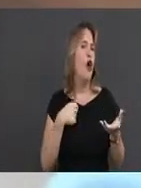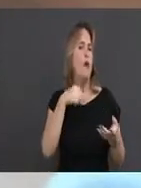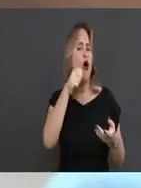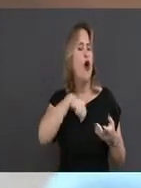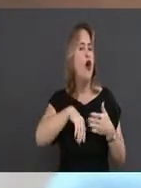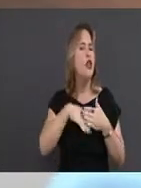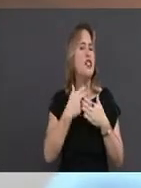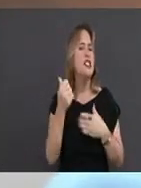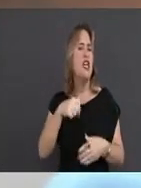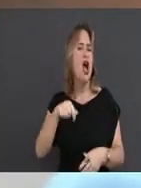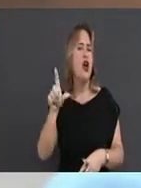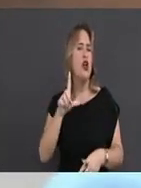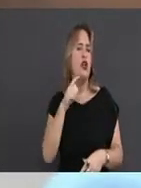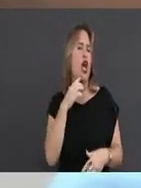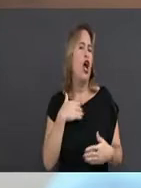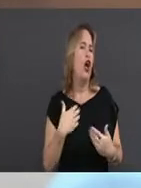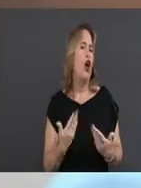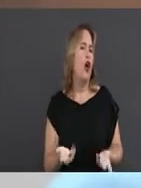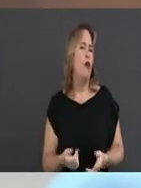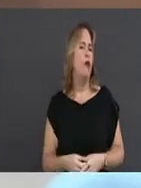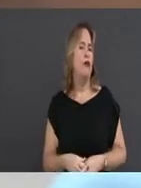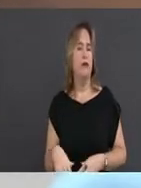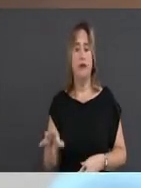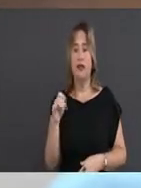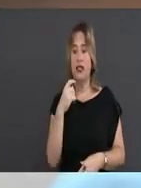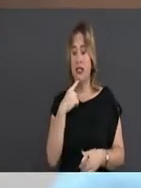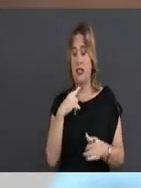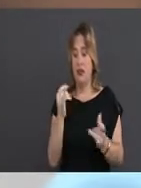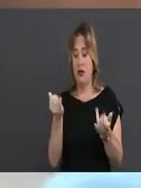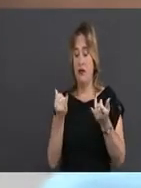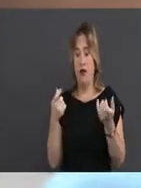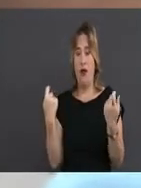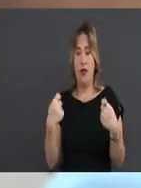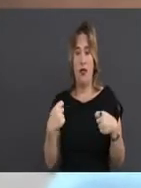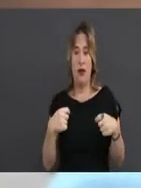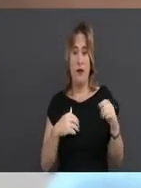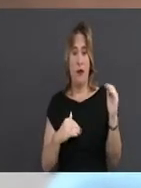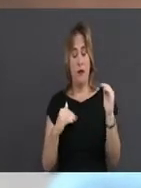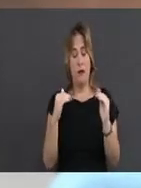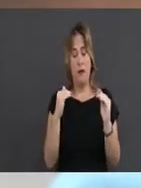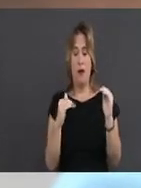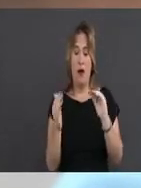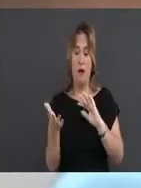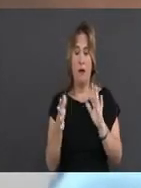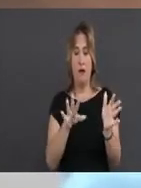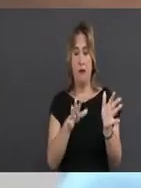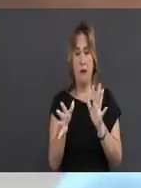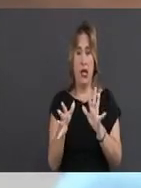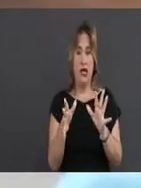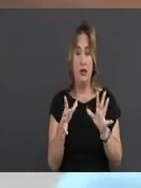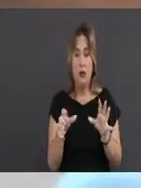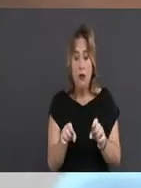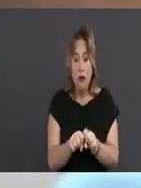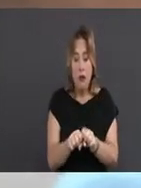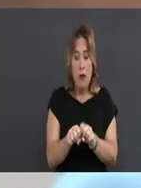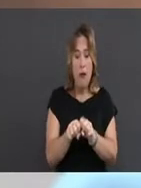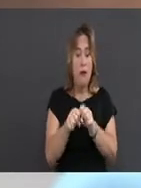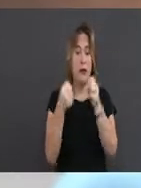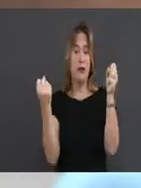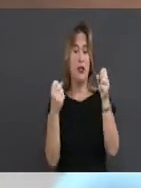hoy según los pronósticos? Bueno, según los pronósticos debemos mantenernos en este entorno. Si de salir alguna